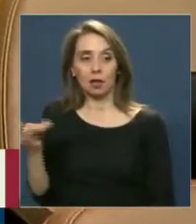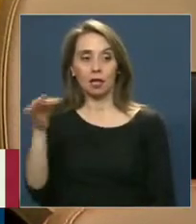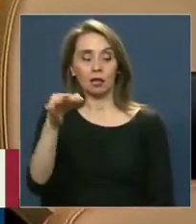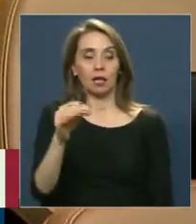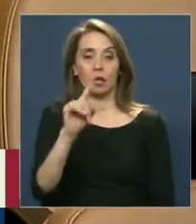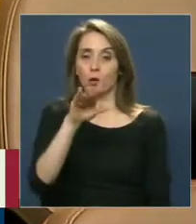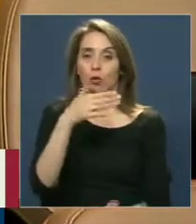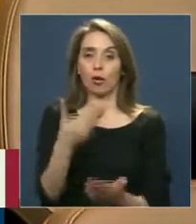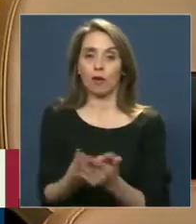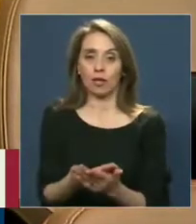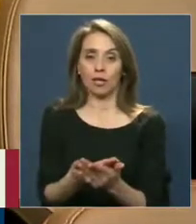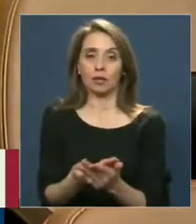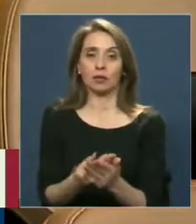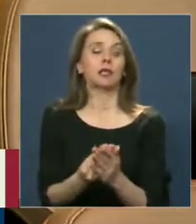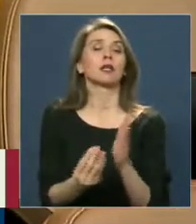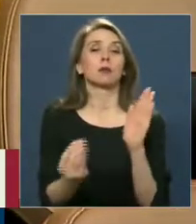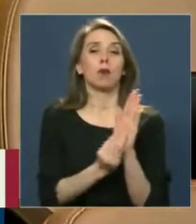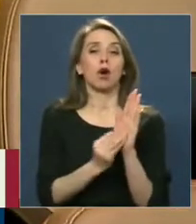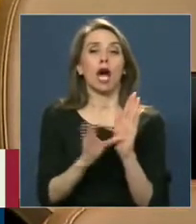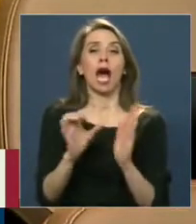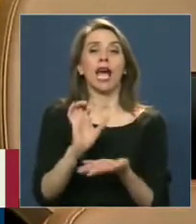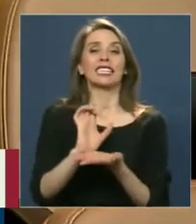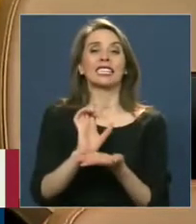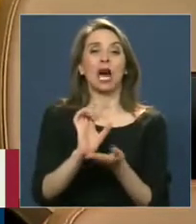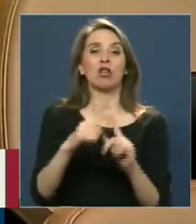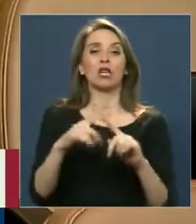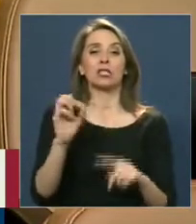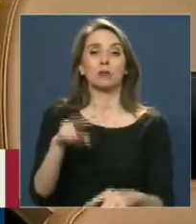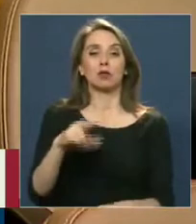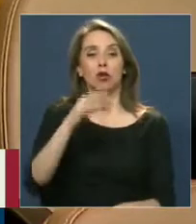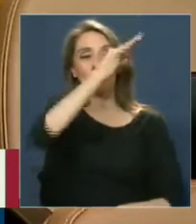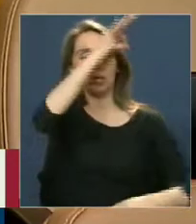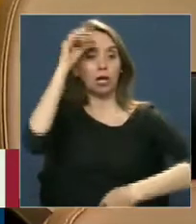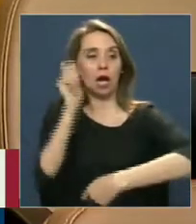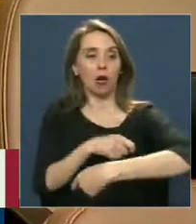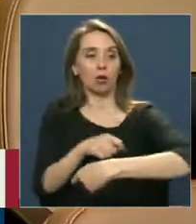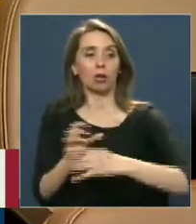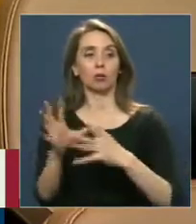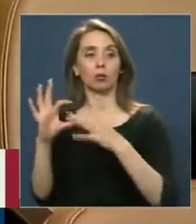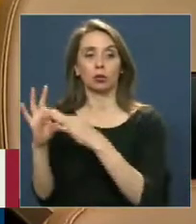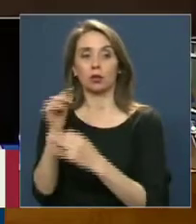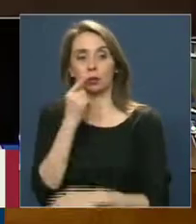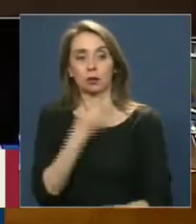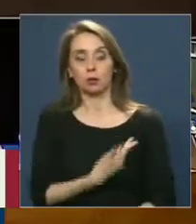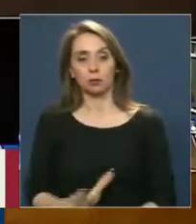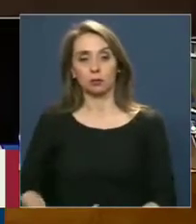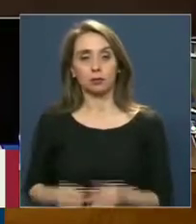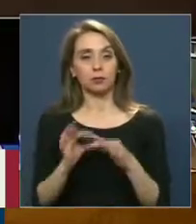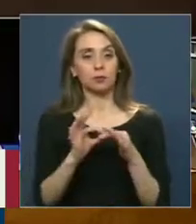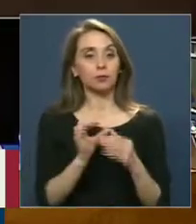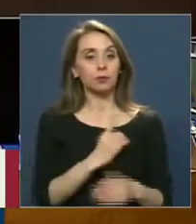que de una vez por todas coloquemos estado de excepción en la Araucanía. Muchas gracias, presidente. Gracias, diputado Mellado.